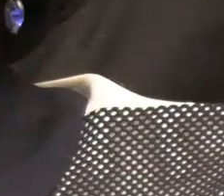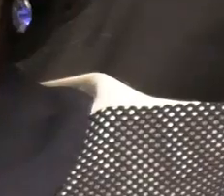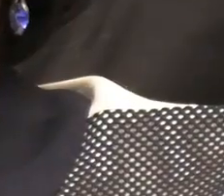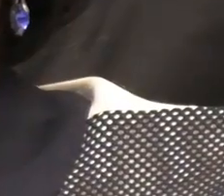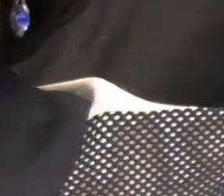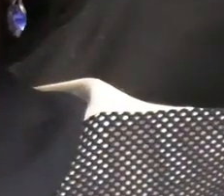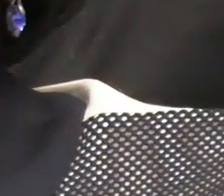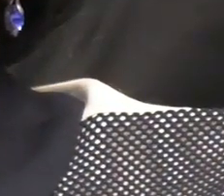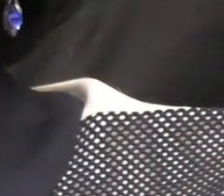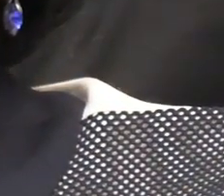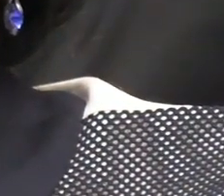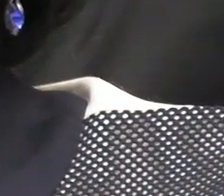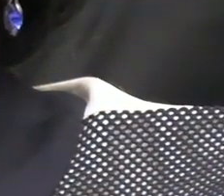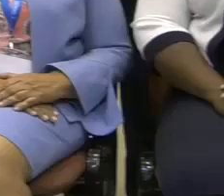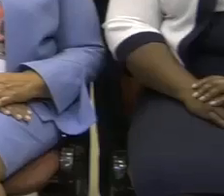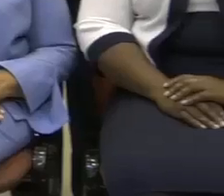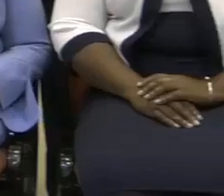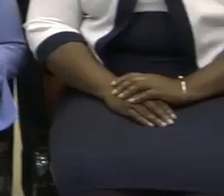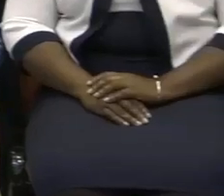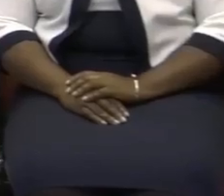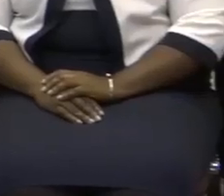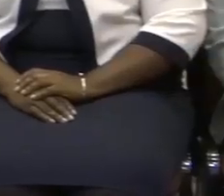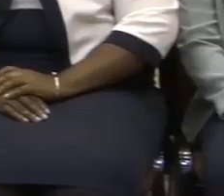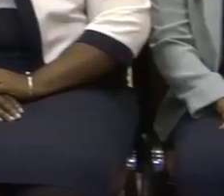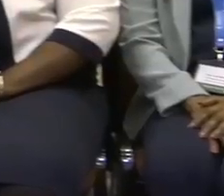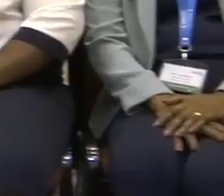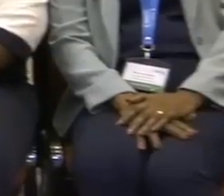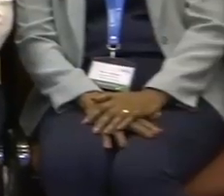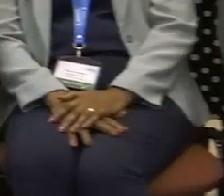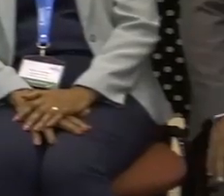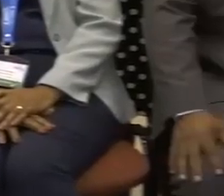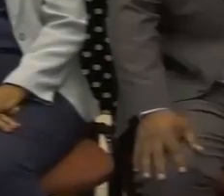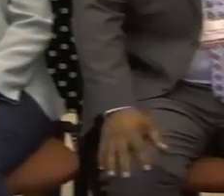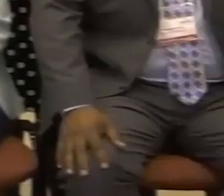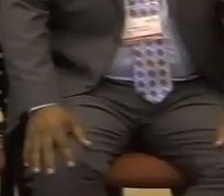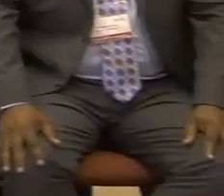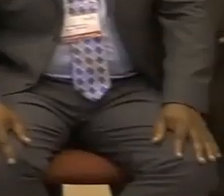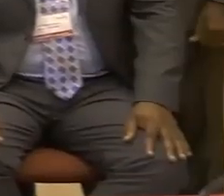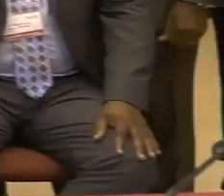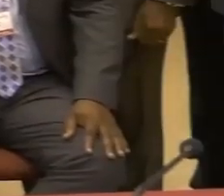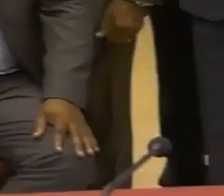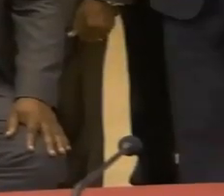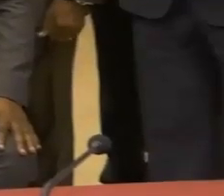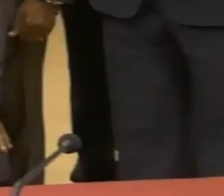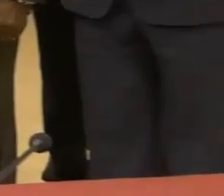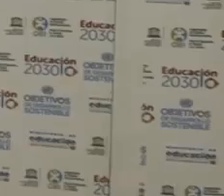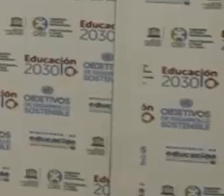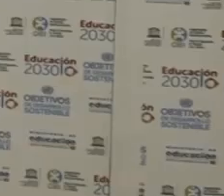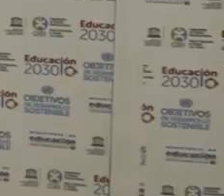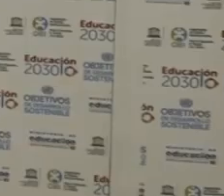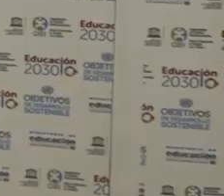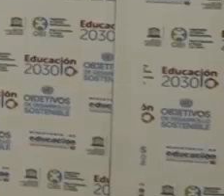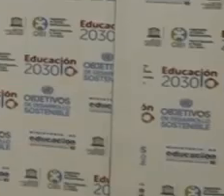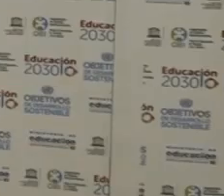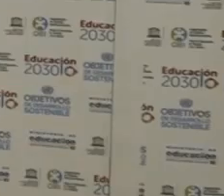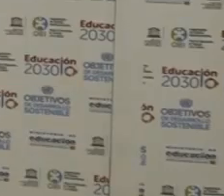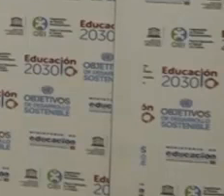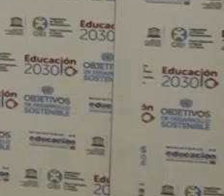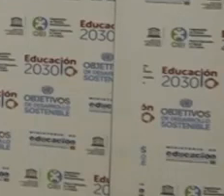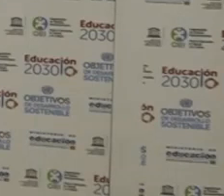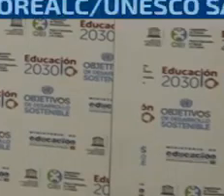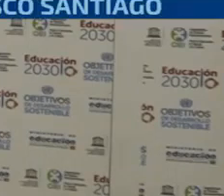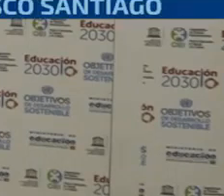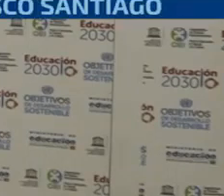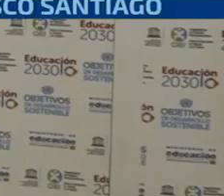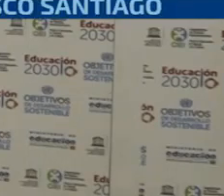Sostenible número 4, Educación de Calidad, y la Agenda de Educación 2030. Hay muchos aprendizajes y muchas experiencias que se